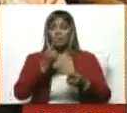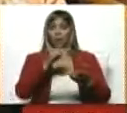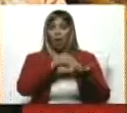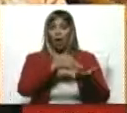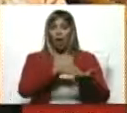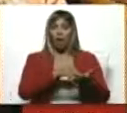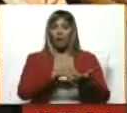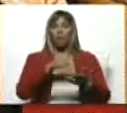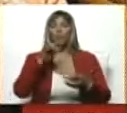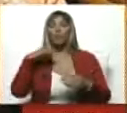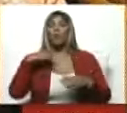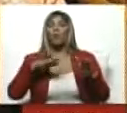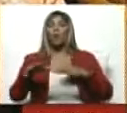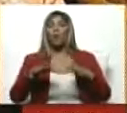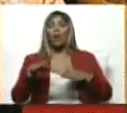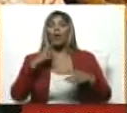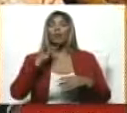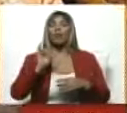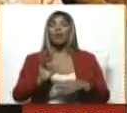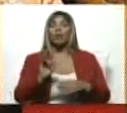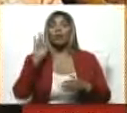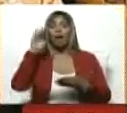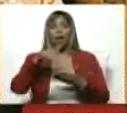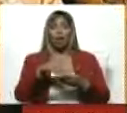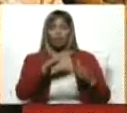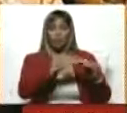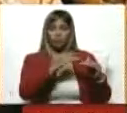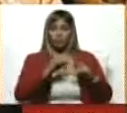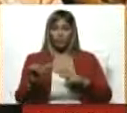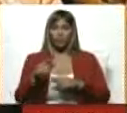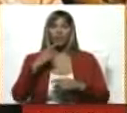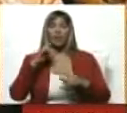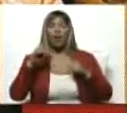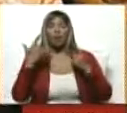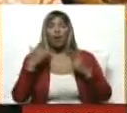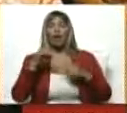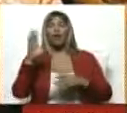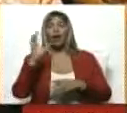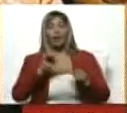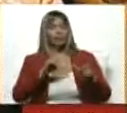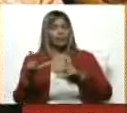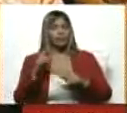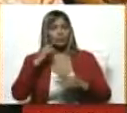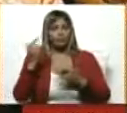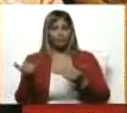pudieron disfrutar los estados Miranda, la capital de nuestro país, y el estado La Guaira. Por ahora, regresamos con ustedes al estudio. Adelante.